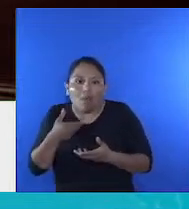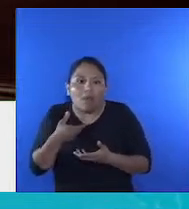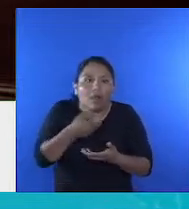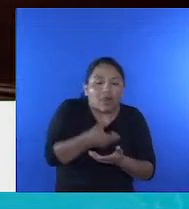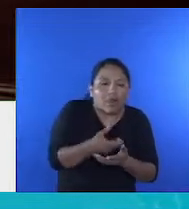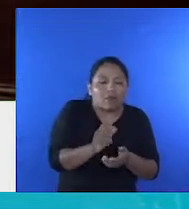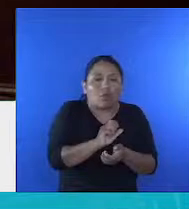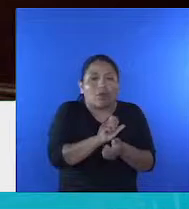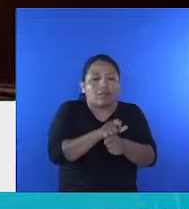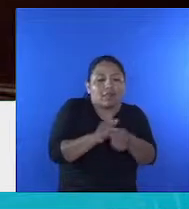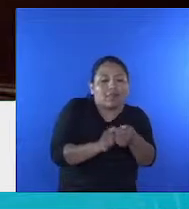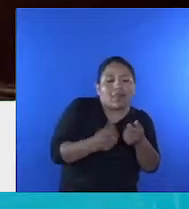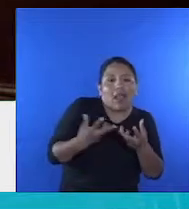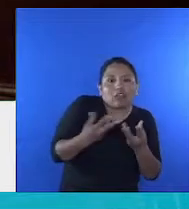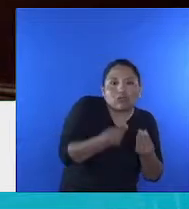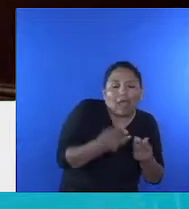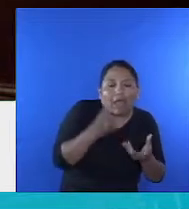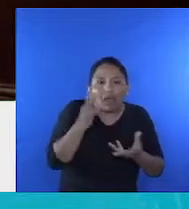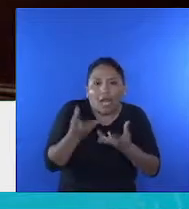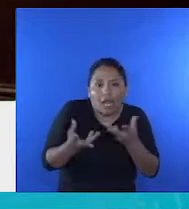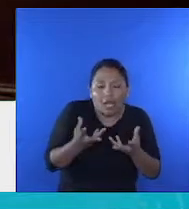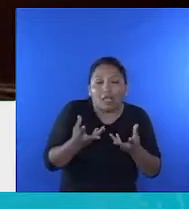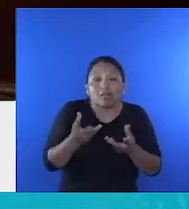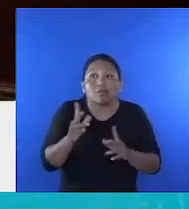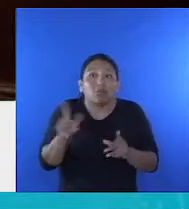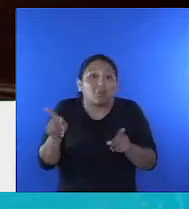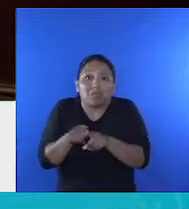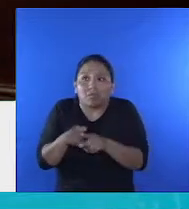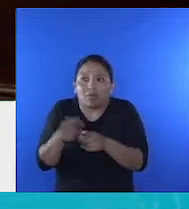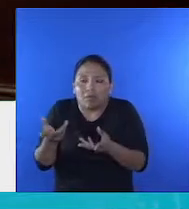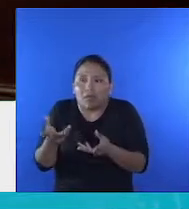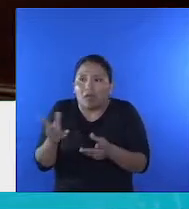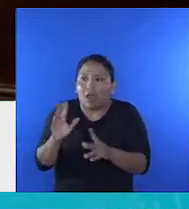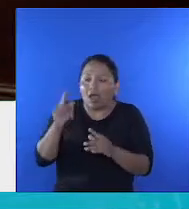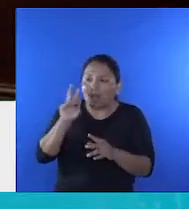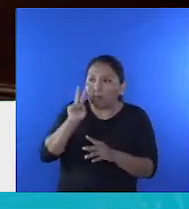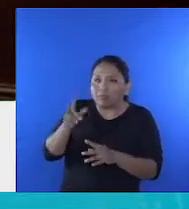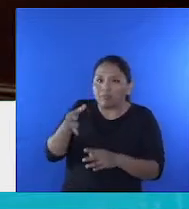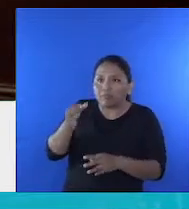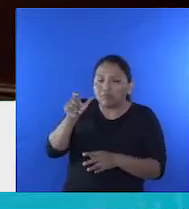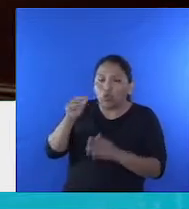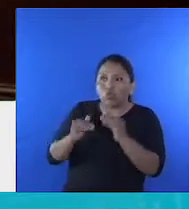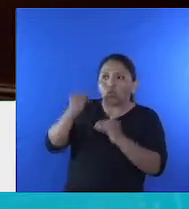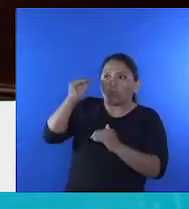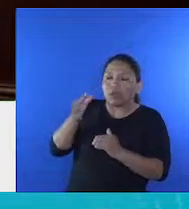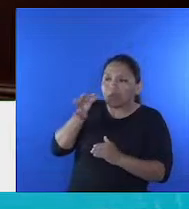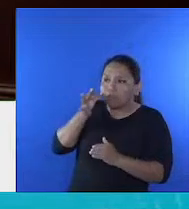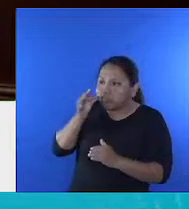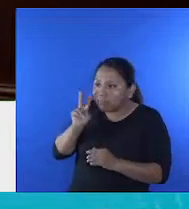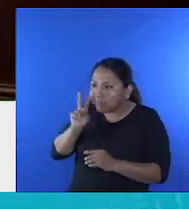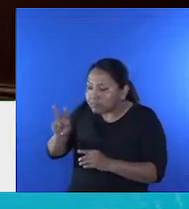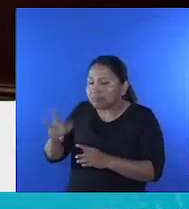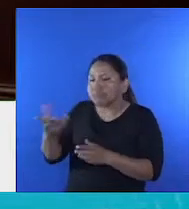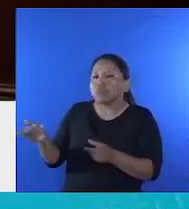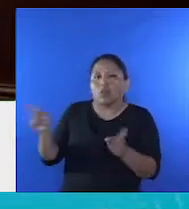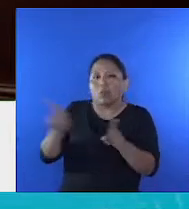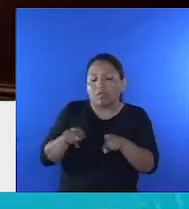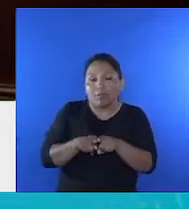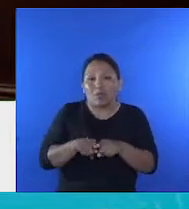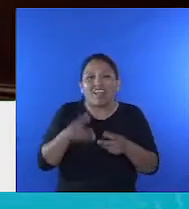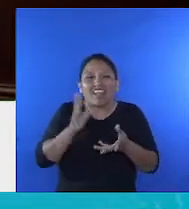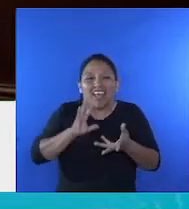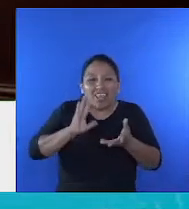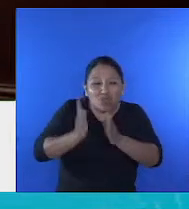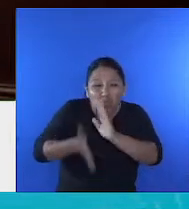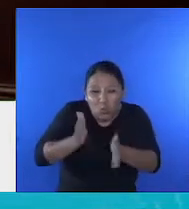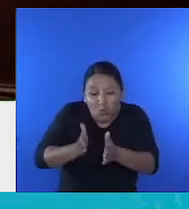los desataban o trataban de colaborar, pero corrían la misma suerte si algún superior los veía. Digo, las causas de tortura, testimonios de tortura